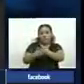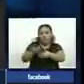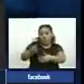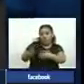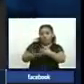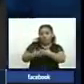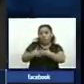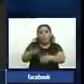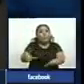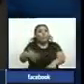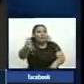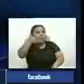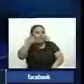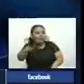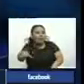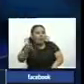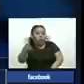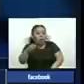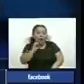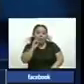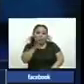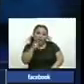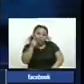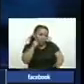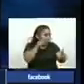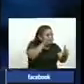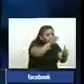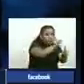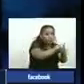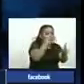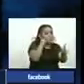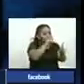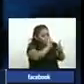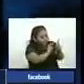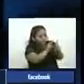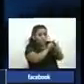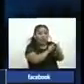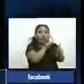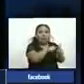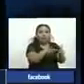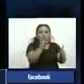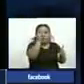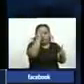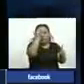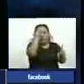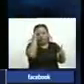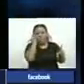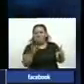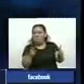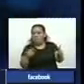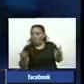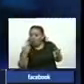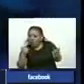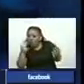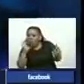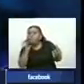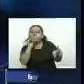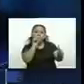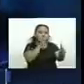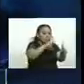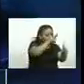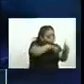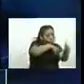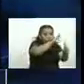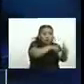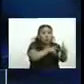el robo de un teléfono celular. Las autoridades intervinieron al individuo, ya que correspondía con las características descritas por la víctima del